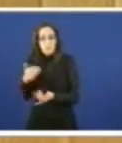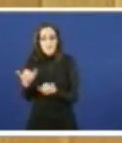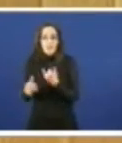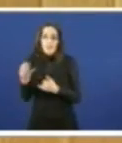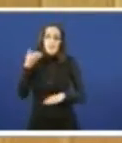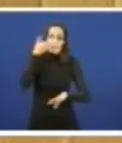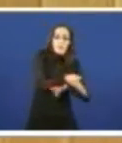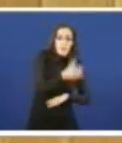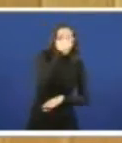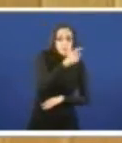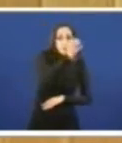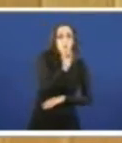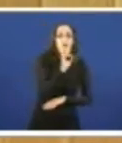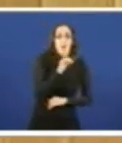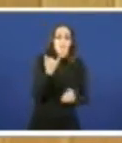o que atopamos é que